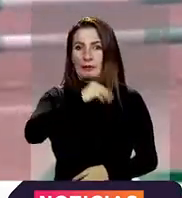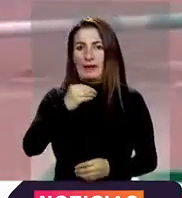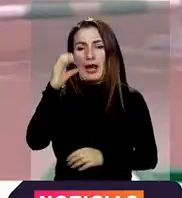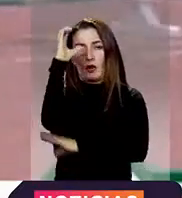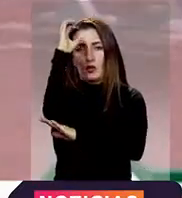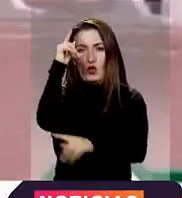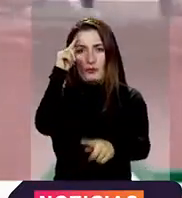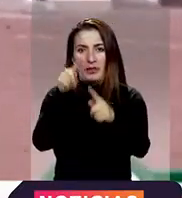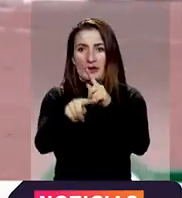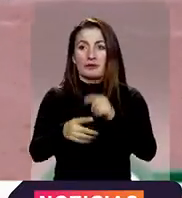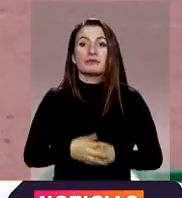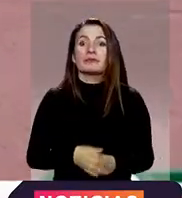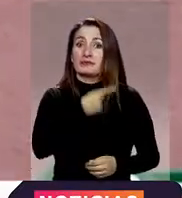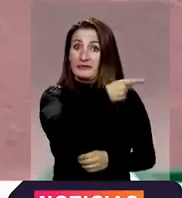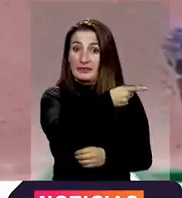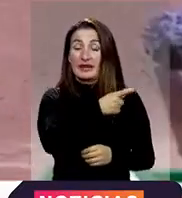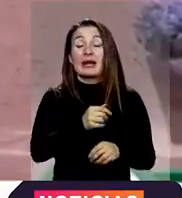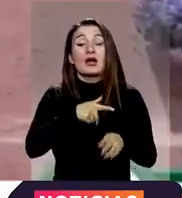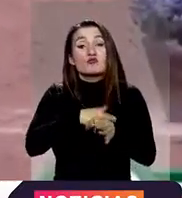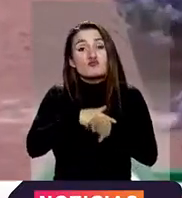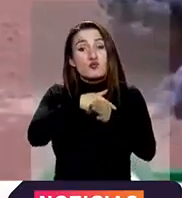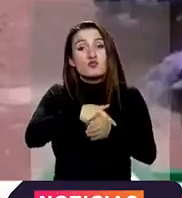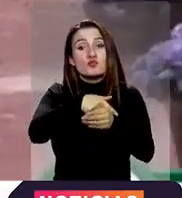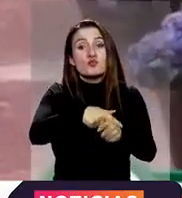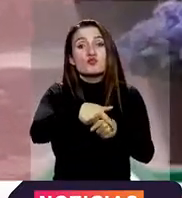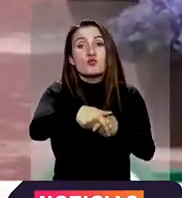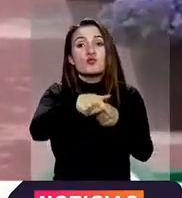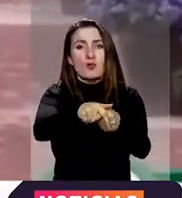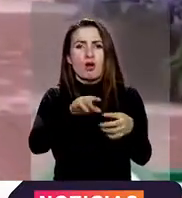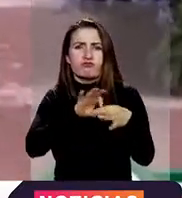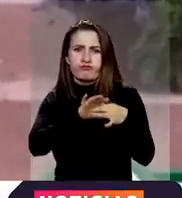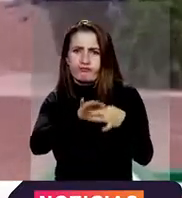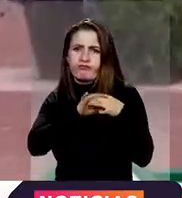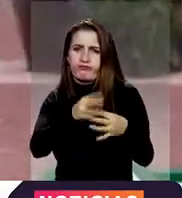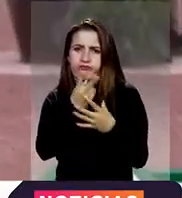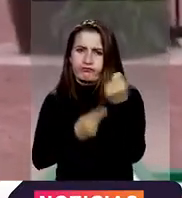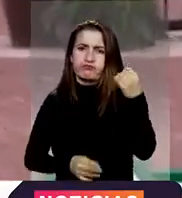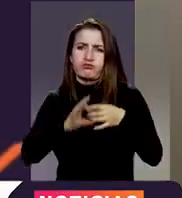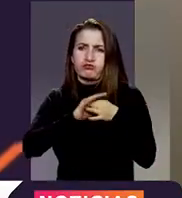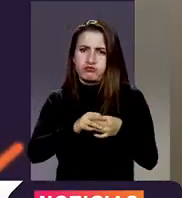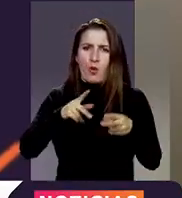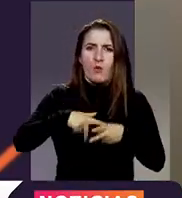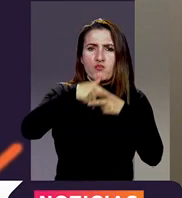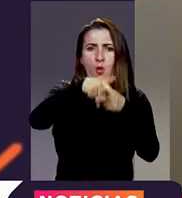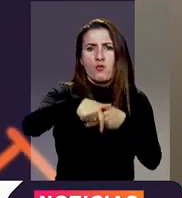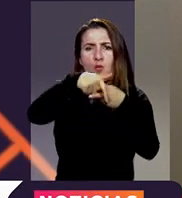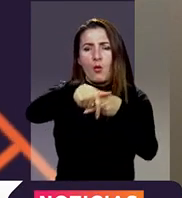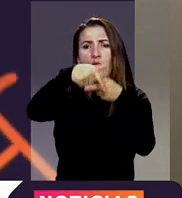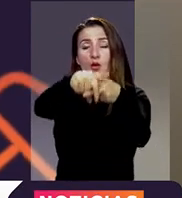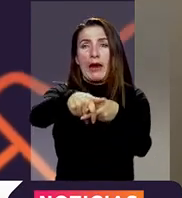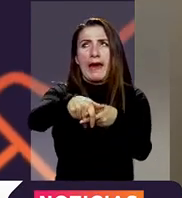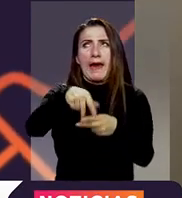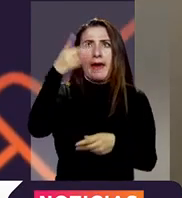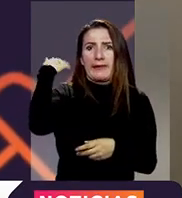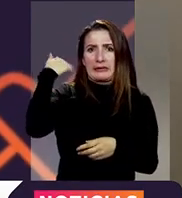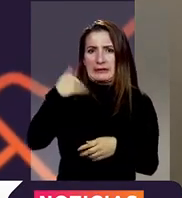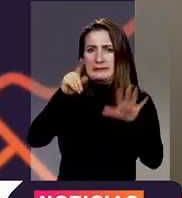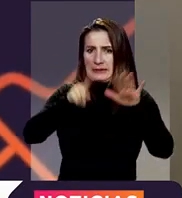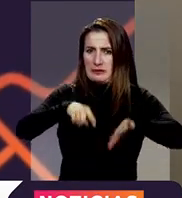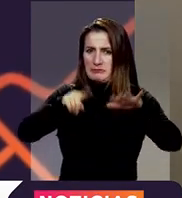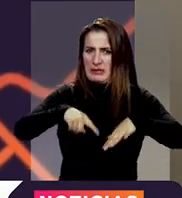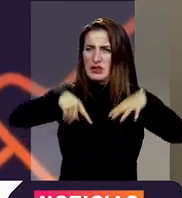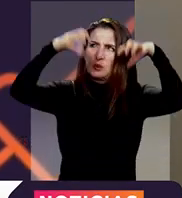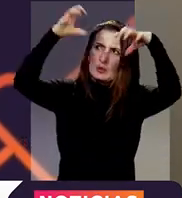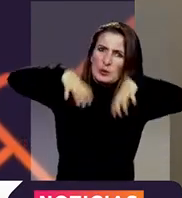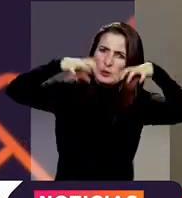Oktov a su fiel ejemplar, con el que ya viene haciendo un gran binomio durante un buen tiempo. En los últimos 6 meses durante el invierno en Estados Unidos el caballo fue